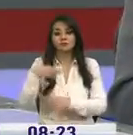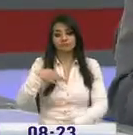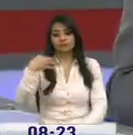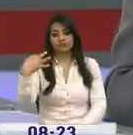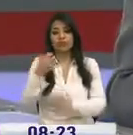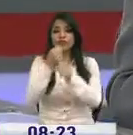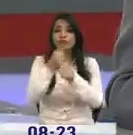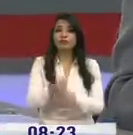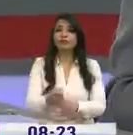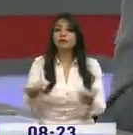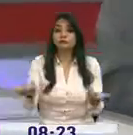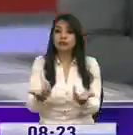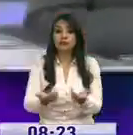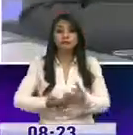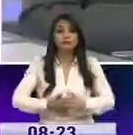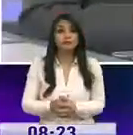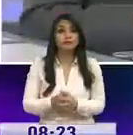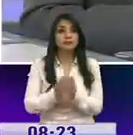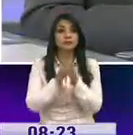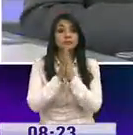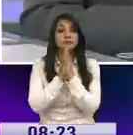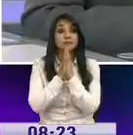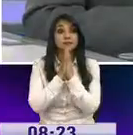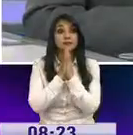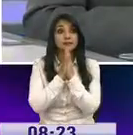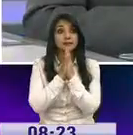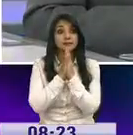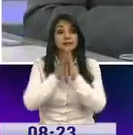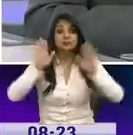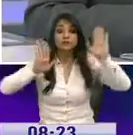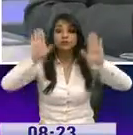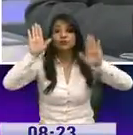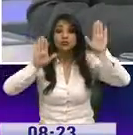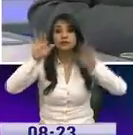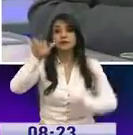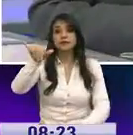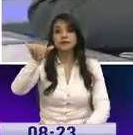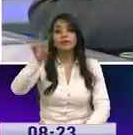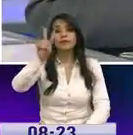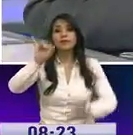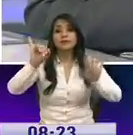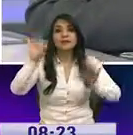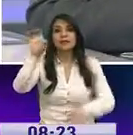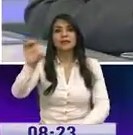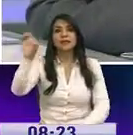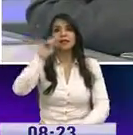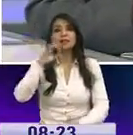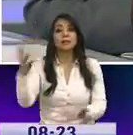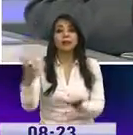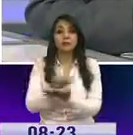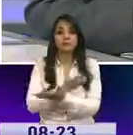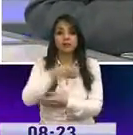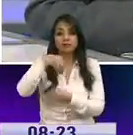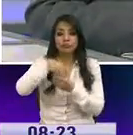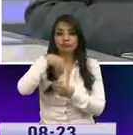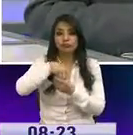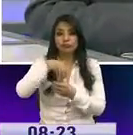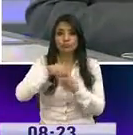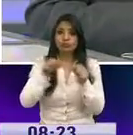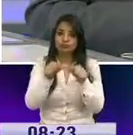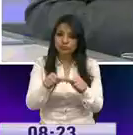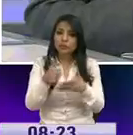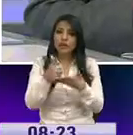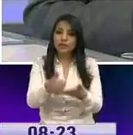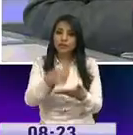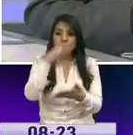fundación están pidiendo y van a realizar una subasta este día sábado 26 de enero para recoger fondos y continuar con la ayuda